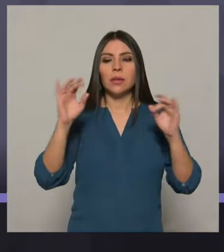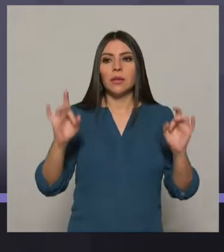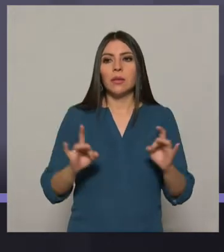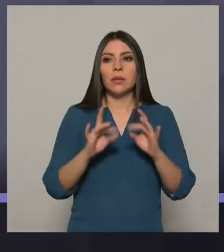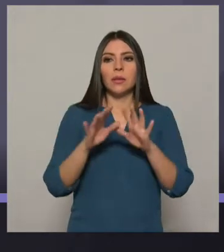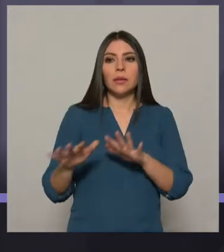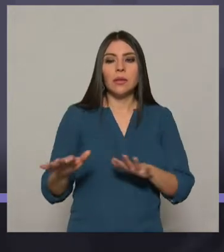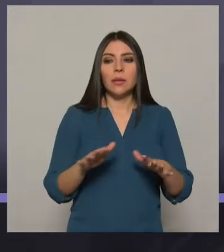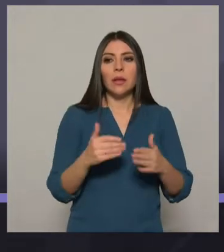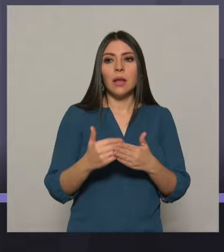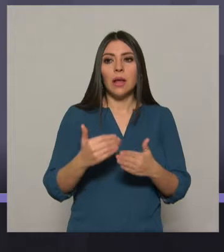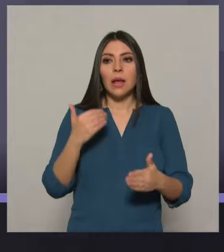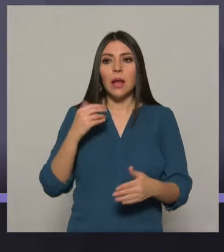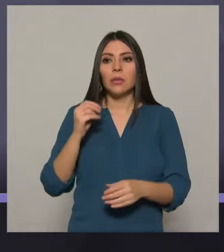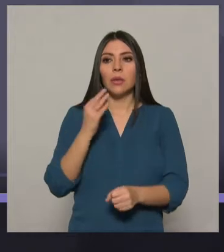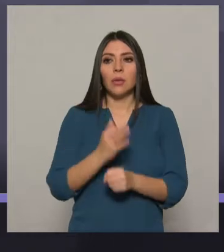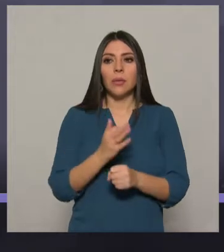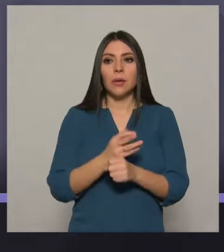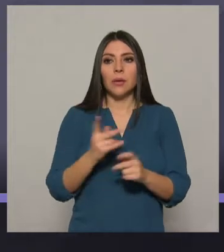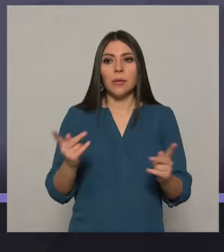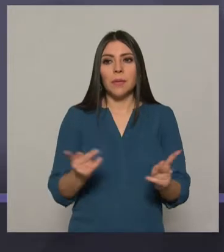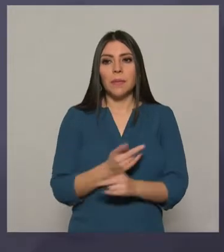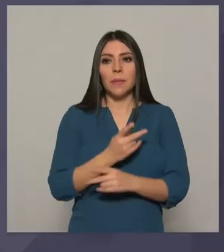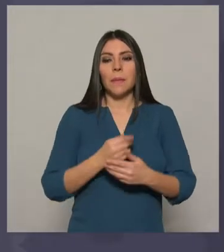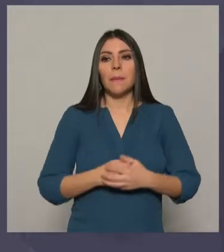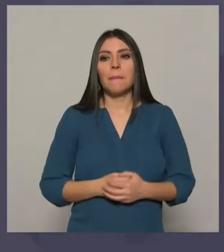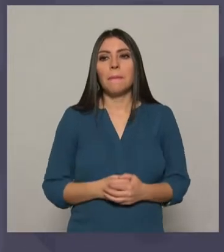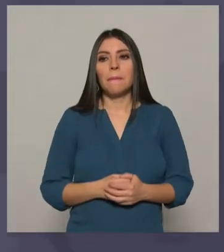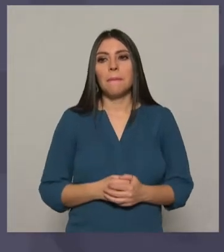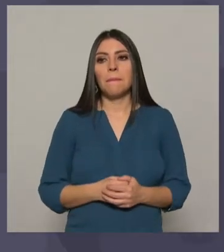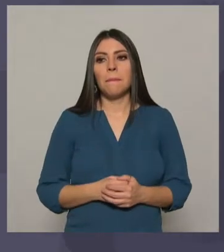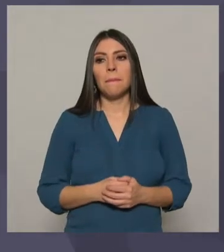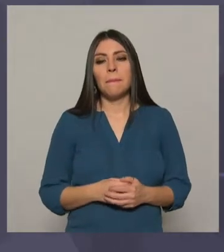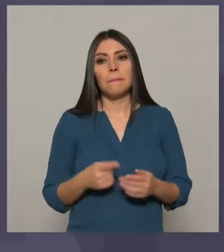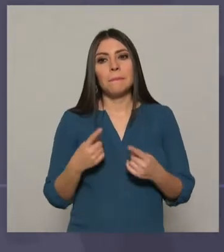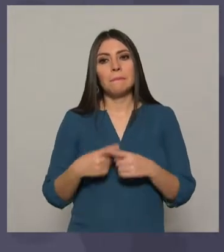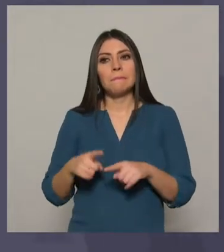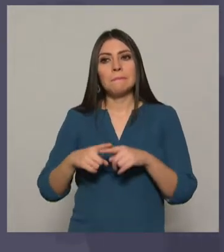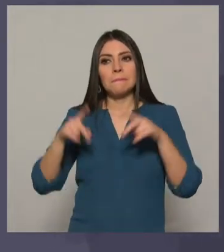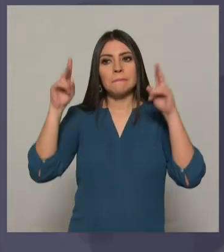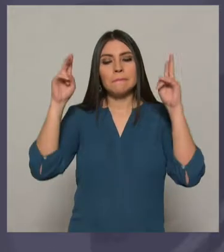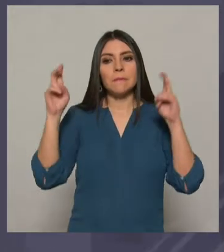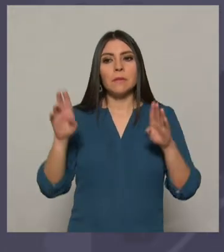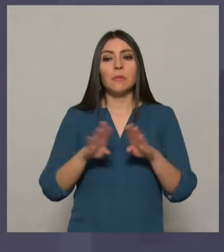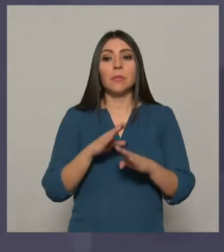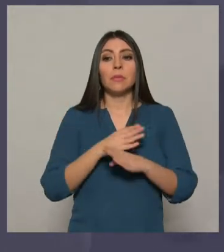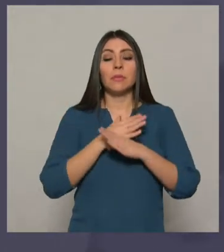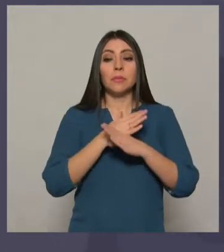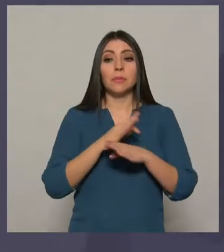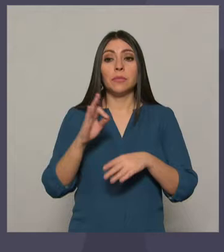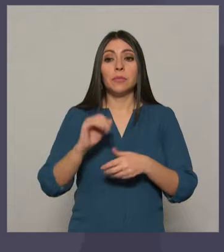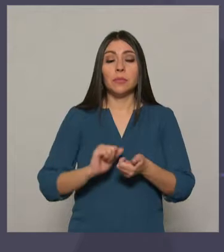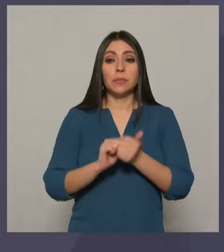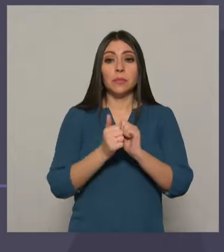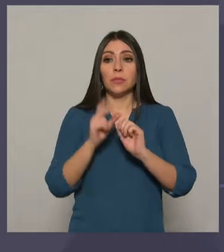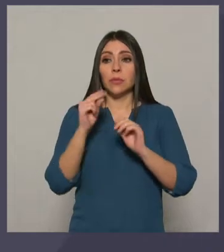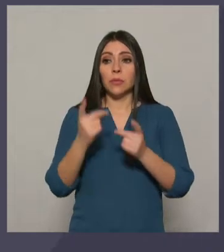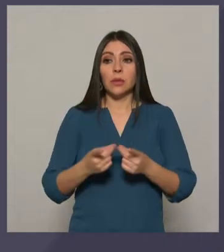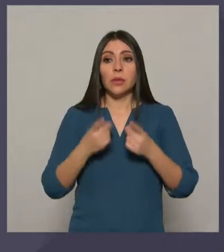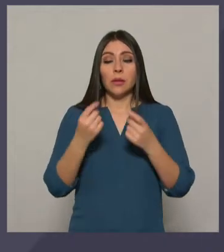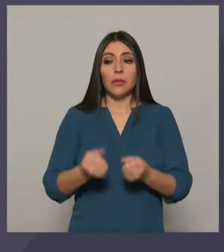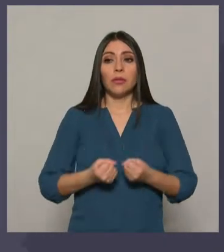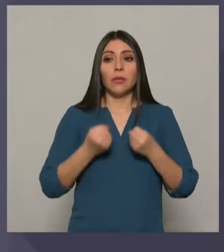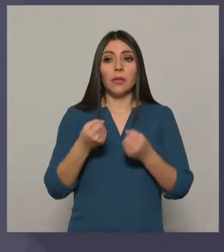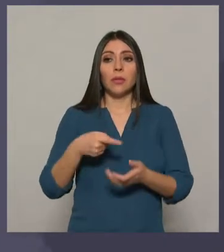antes, durante y después del mismo. Temas también de prevención. La cultura, mientras no fortalezcamos la cultura de la